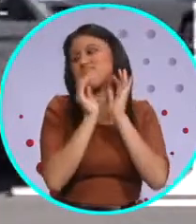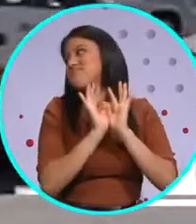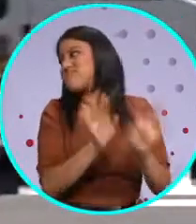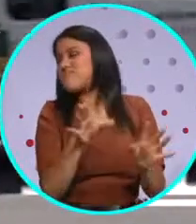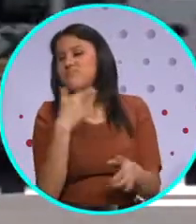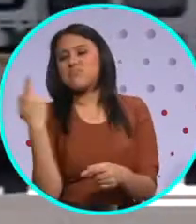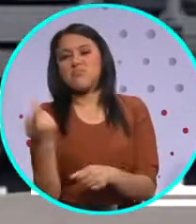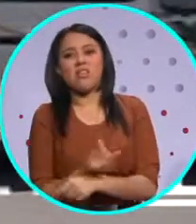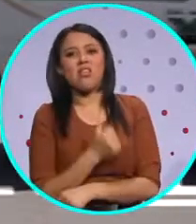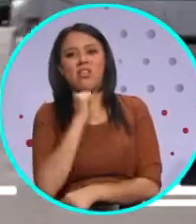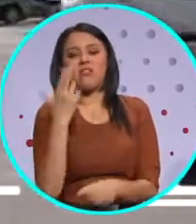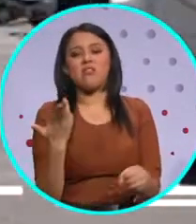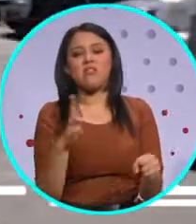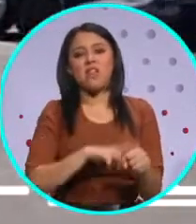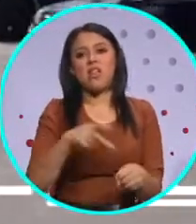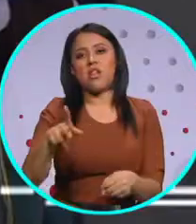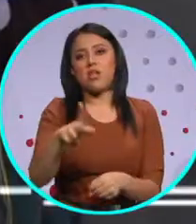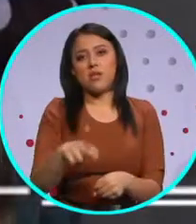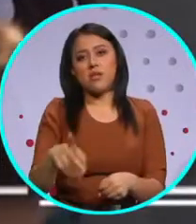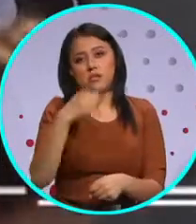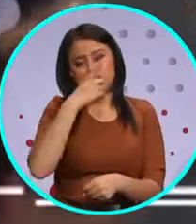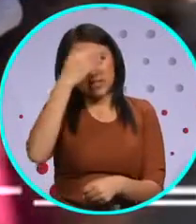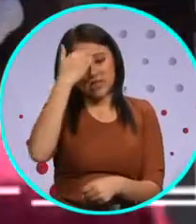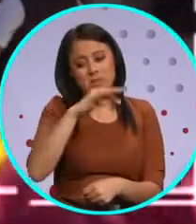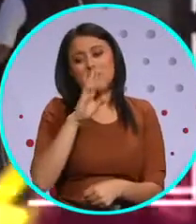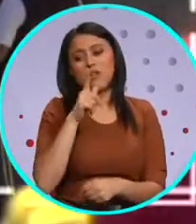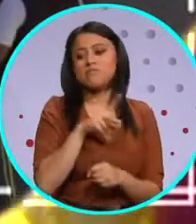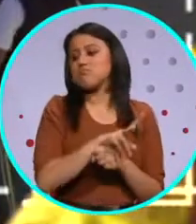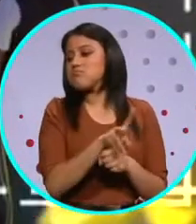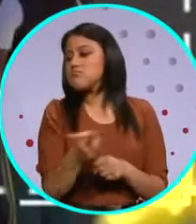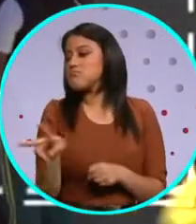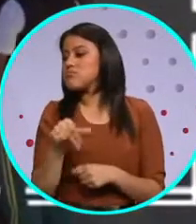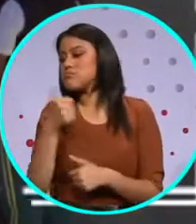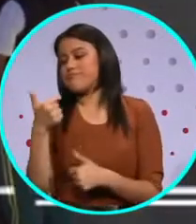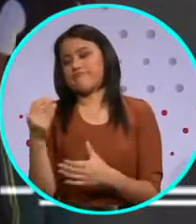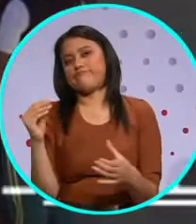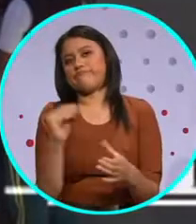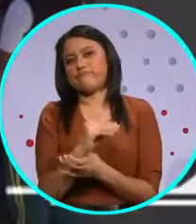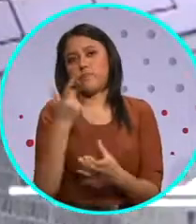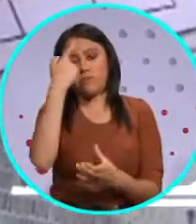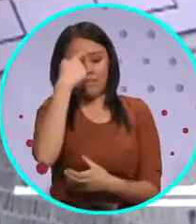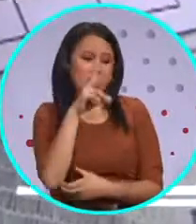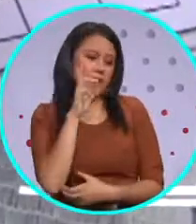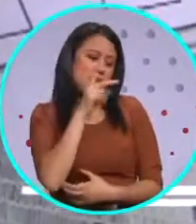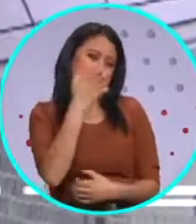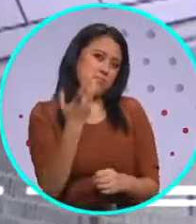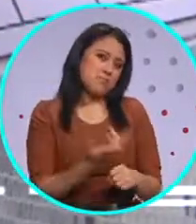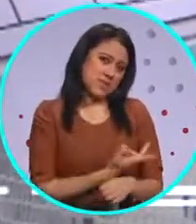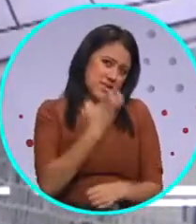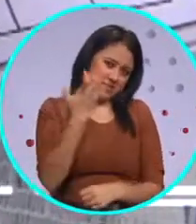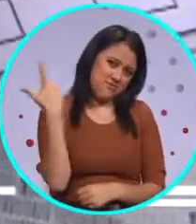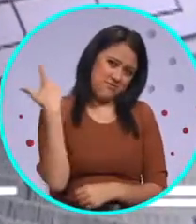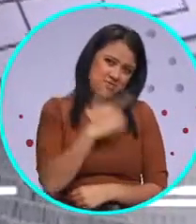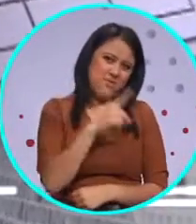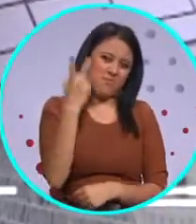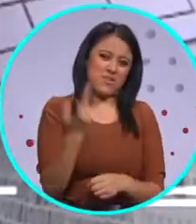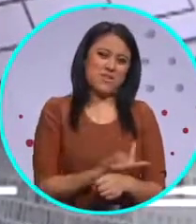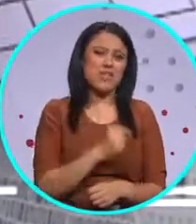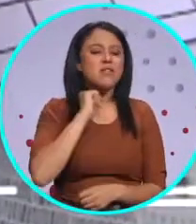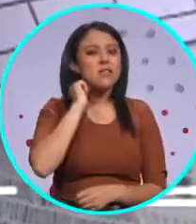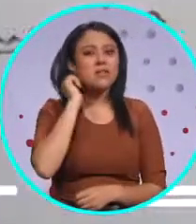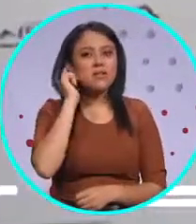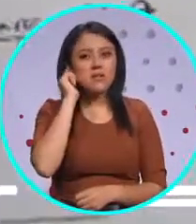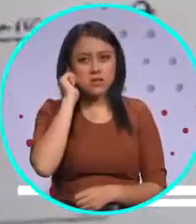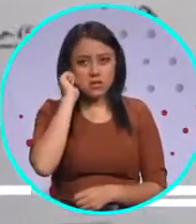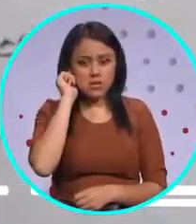de los hospitales públicos y si lo saben prefieren voltear hacia otro lado para evitar ver el crudo y desolador panorama que viven los